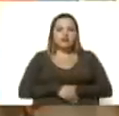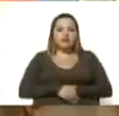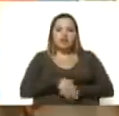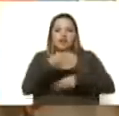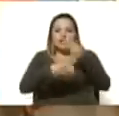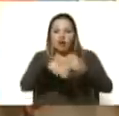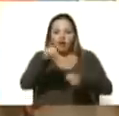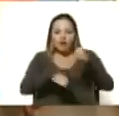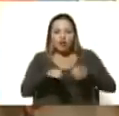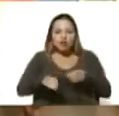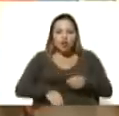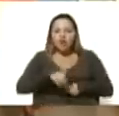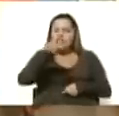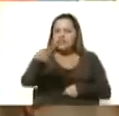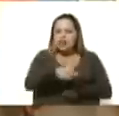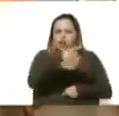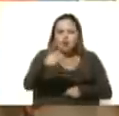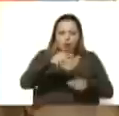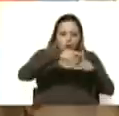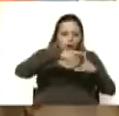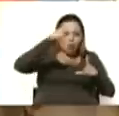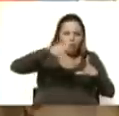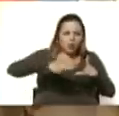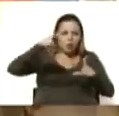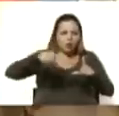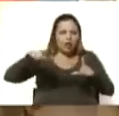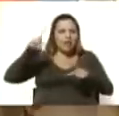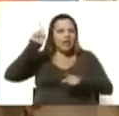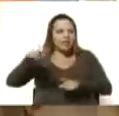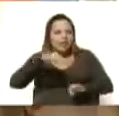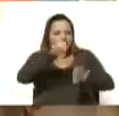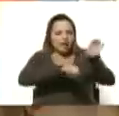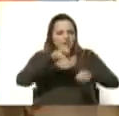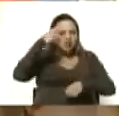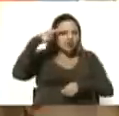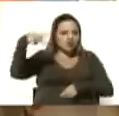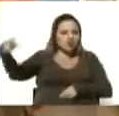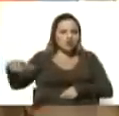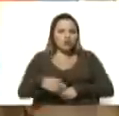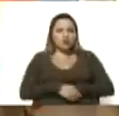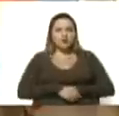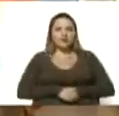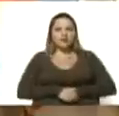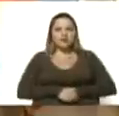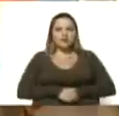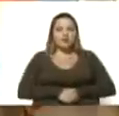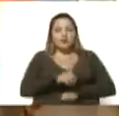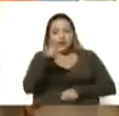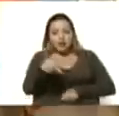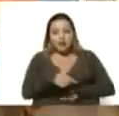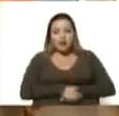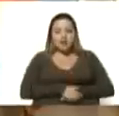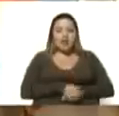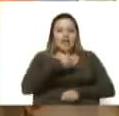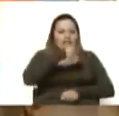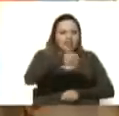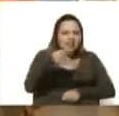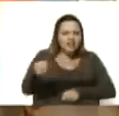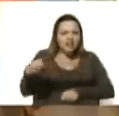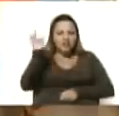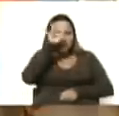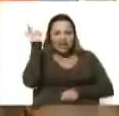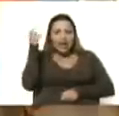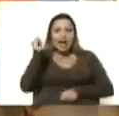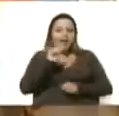a través de las entrevistas con psiquiatras que dispusimos para ello, a través de las entrevistas de nuestros fiscales, quedó claro